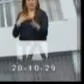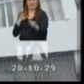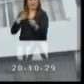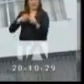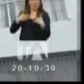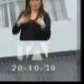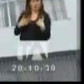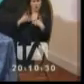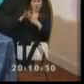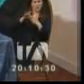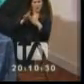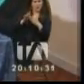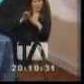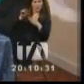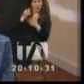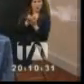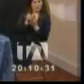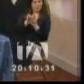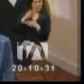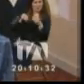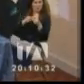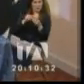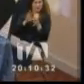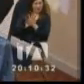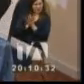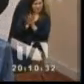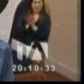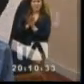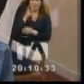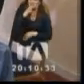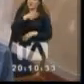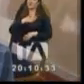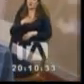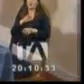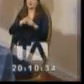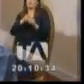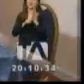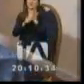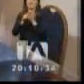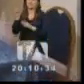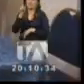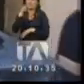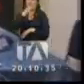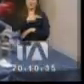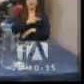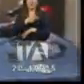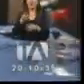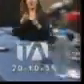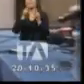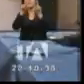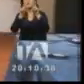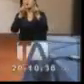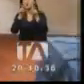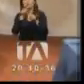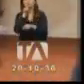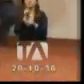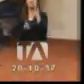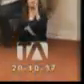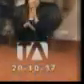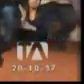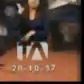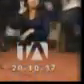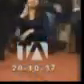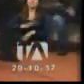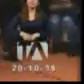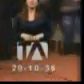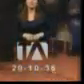del Ministerio de Finanzas. Y se fue. No aceptó preguntas de los periodistas. En Quito, Freddy